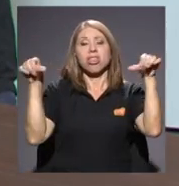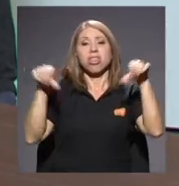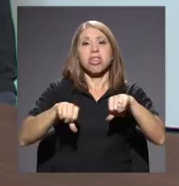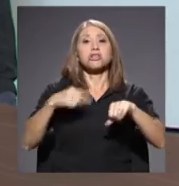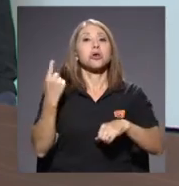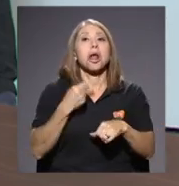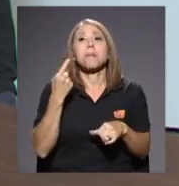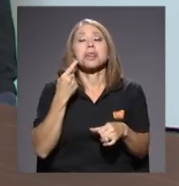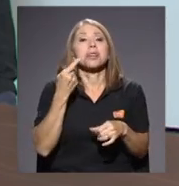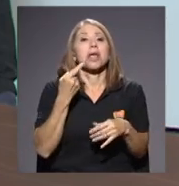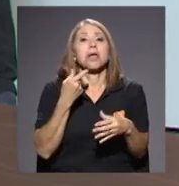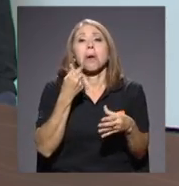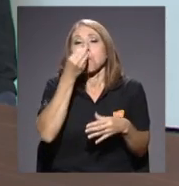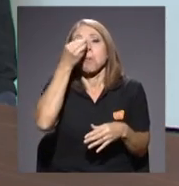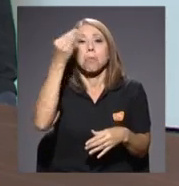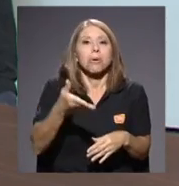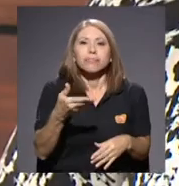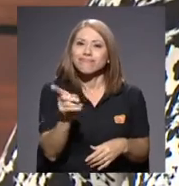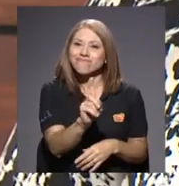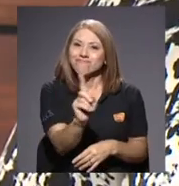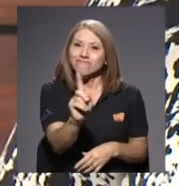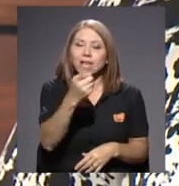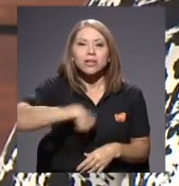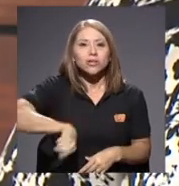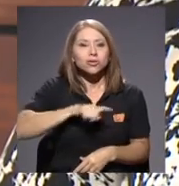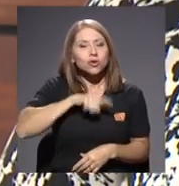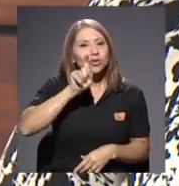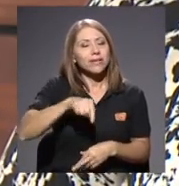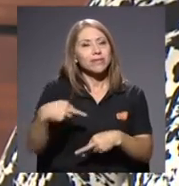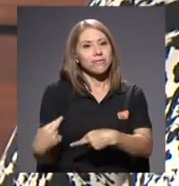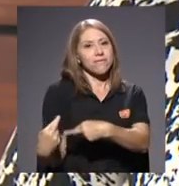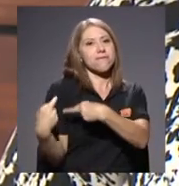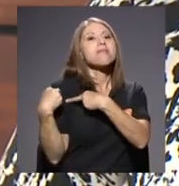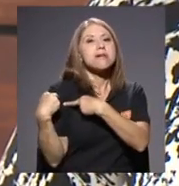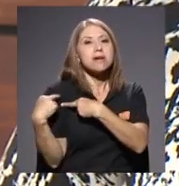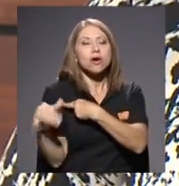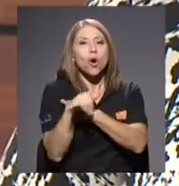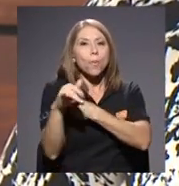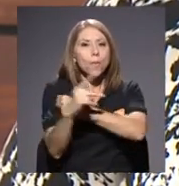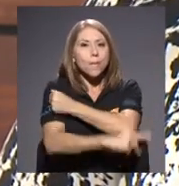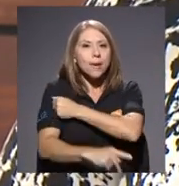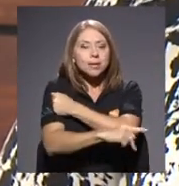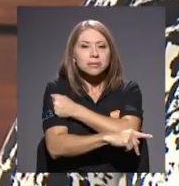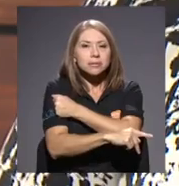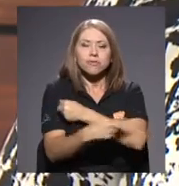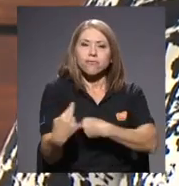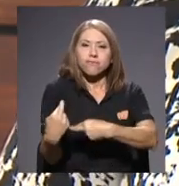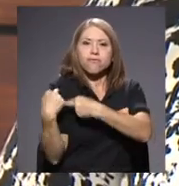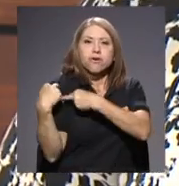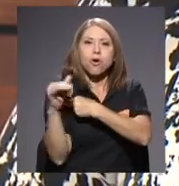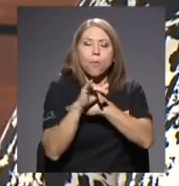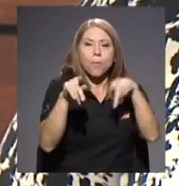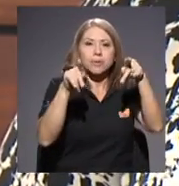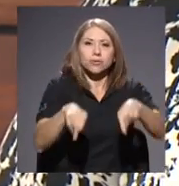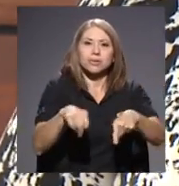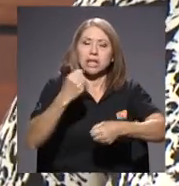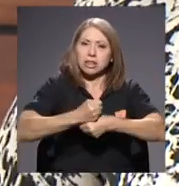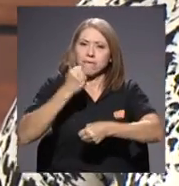alegremente. Seamos responsables con el país como personas y también hagamos un trabajo profesional de calidad.